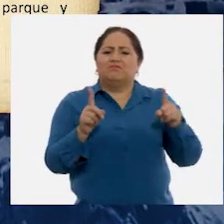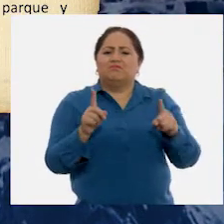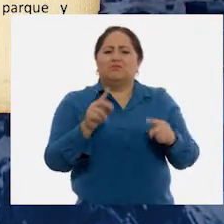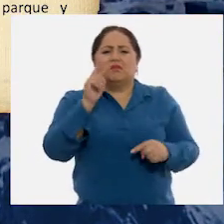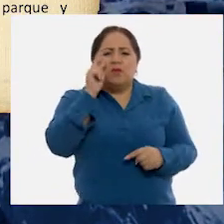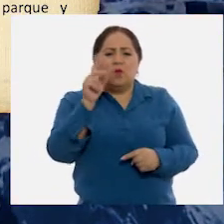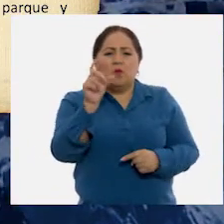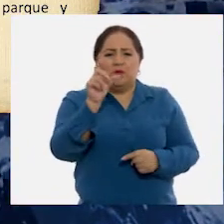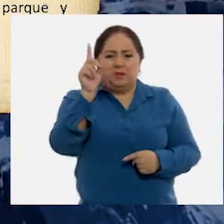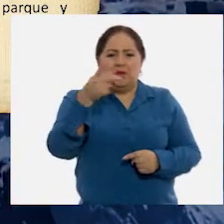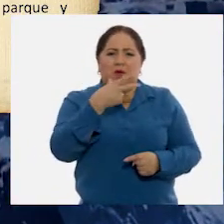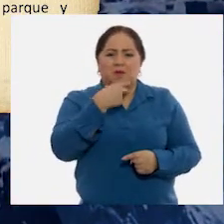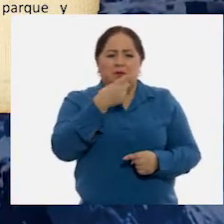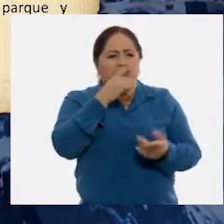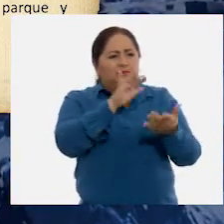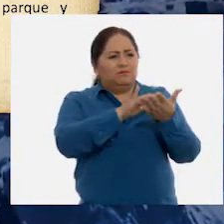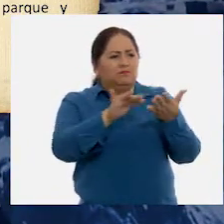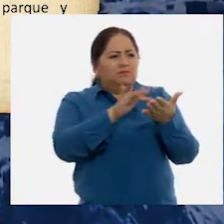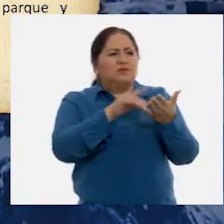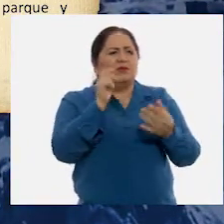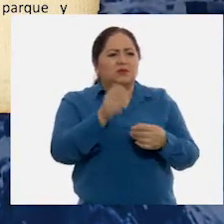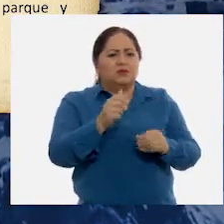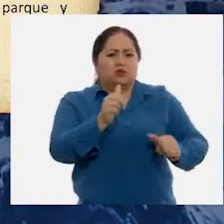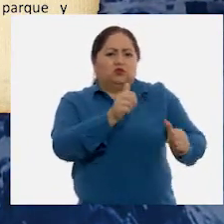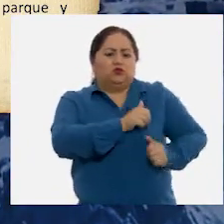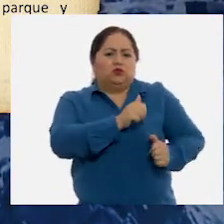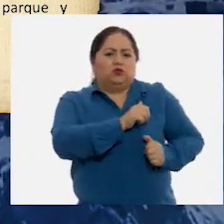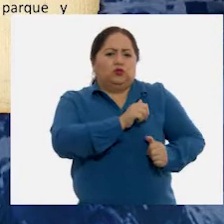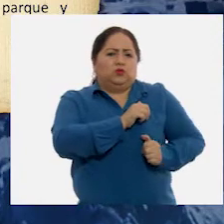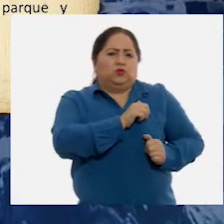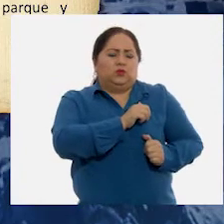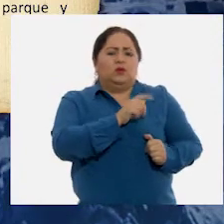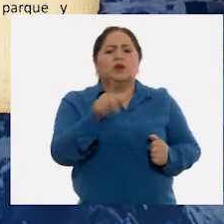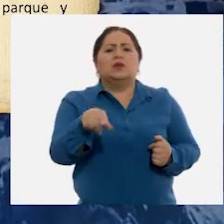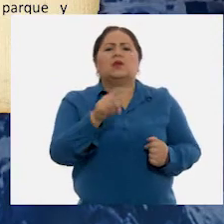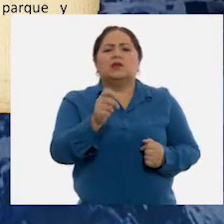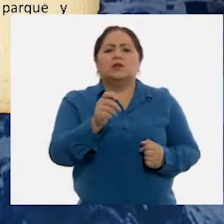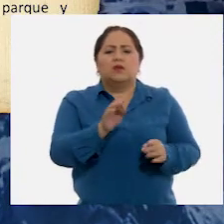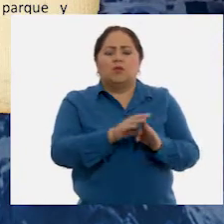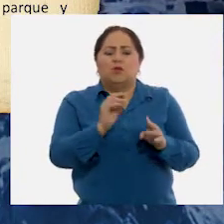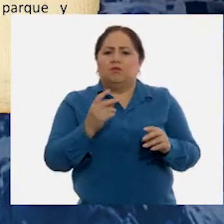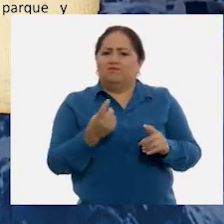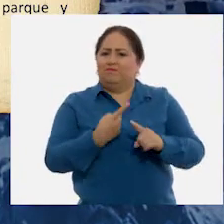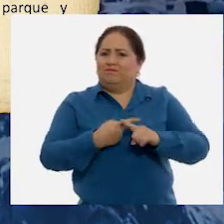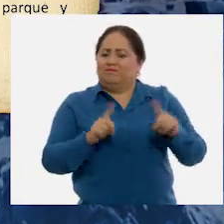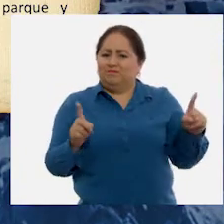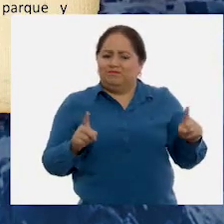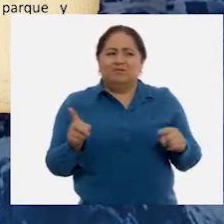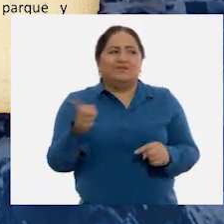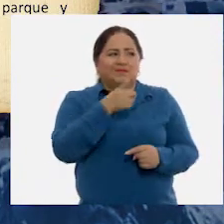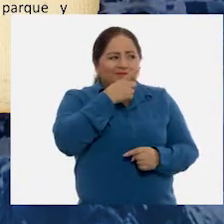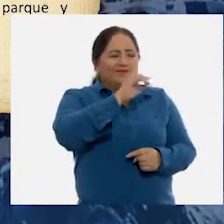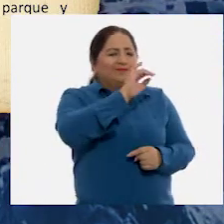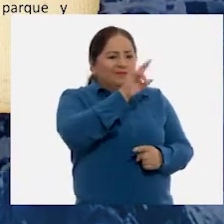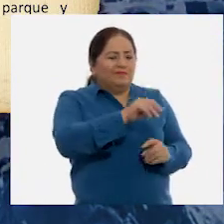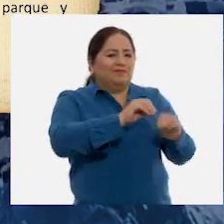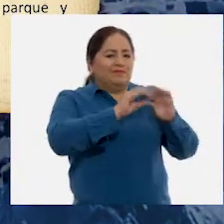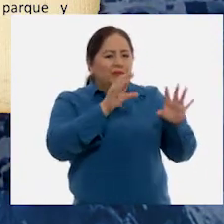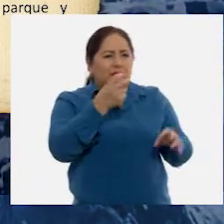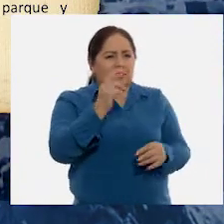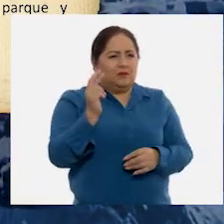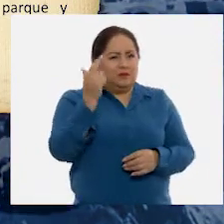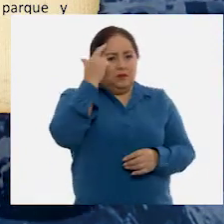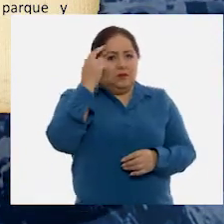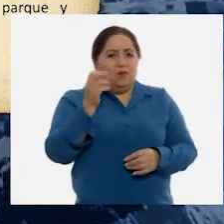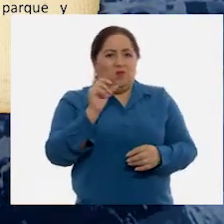evidente cuando el narrador describe la situación de los soldados de Natera, que es opuesta. Claro, y eso se refuerza cuando